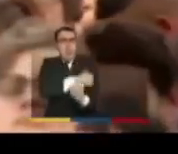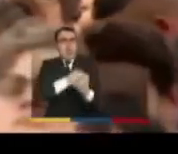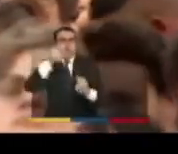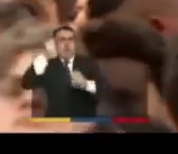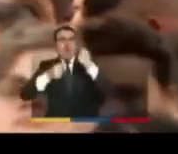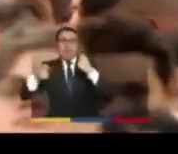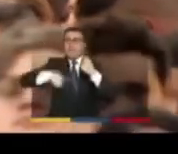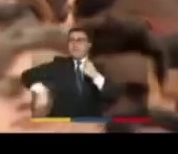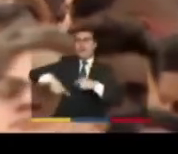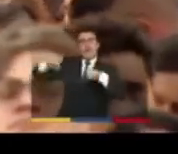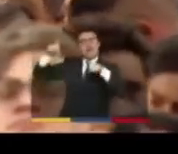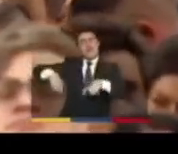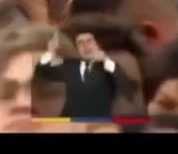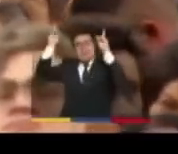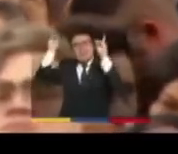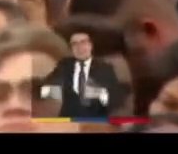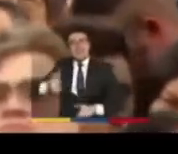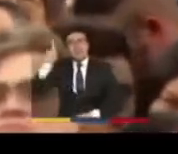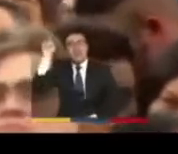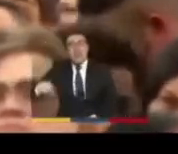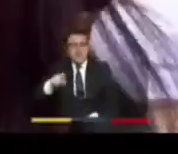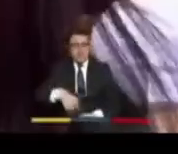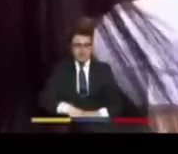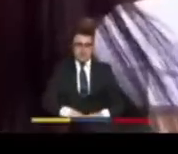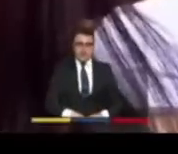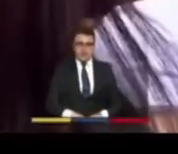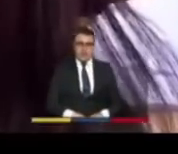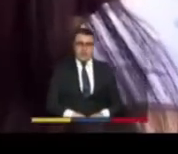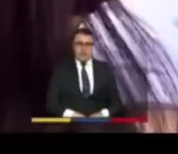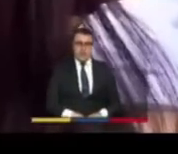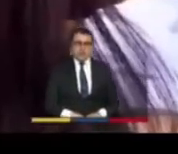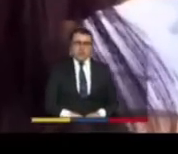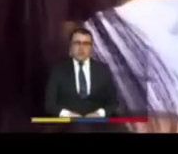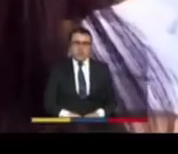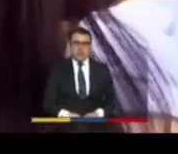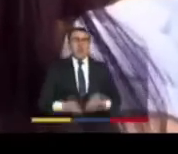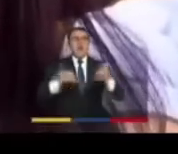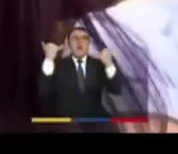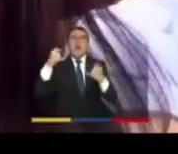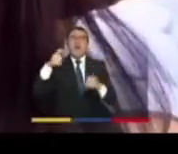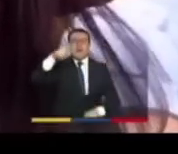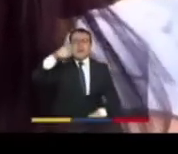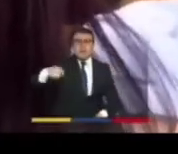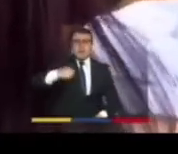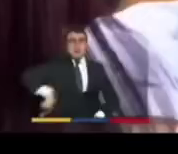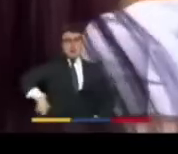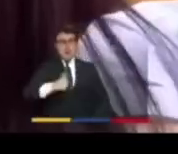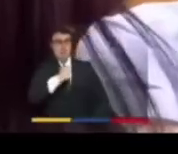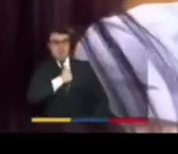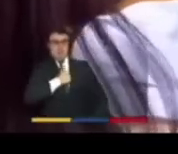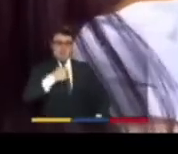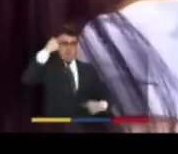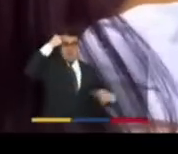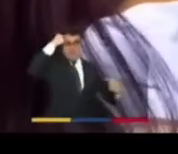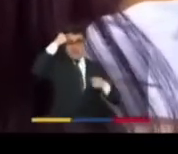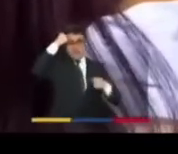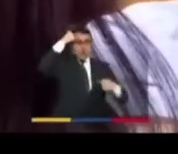Colombia hoy necesitamos que sean en su egoísmo